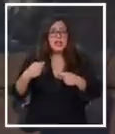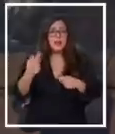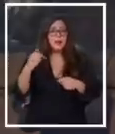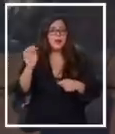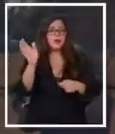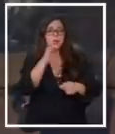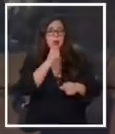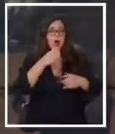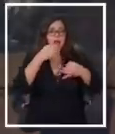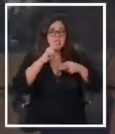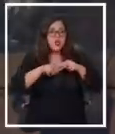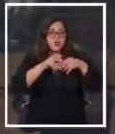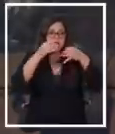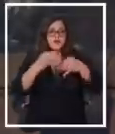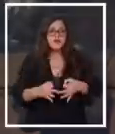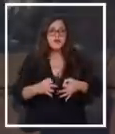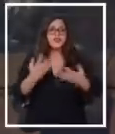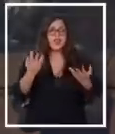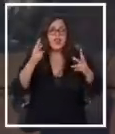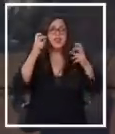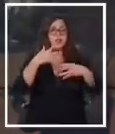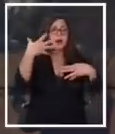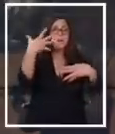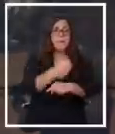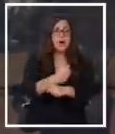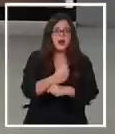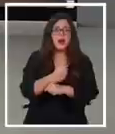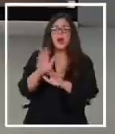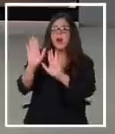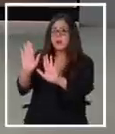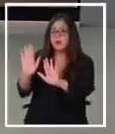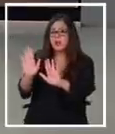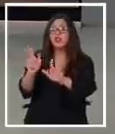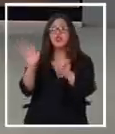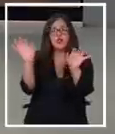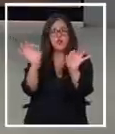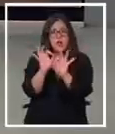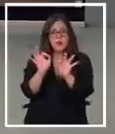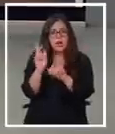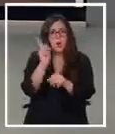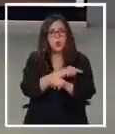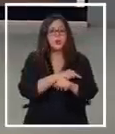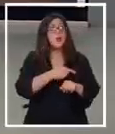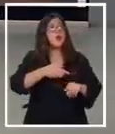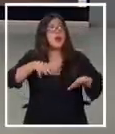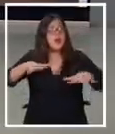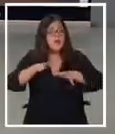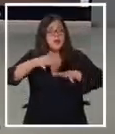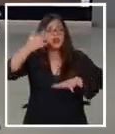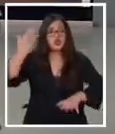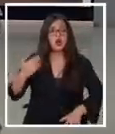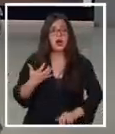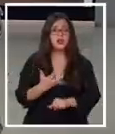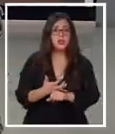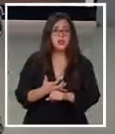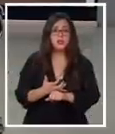principalmente desde el punto de vista represivo han habido terminar con una idea que han habido esfuerzos antes